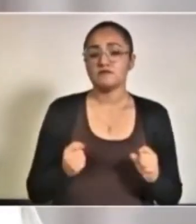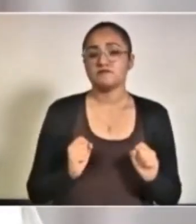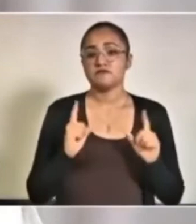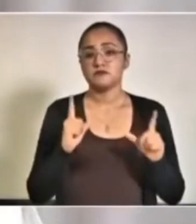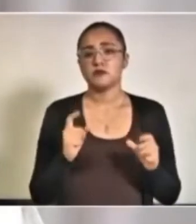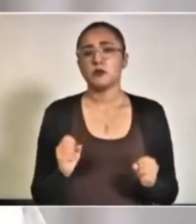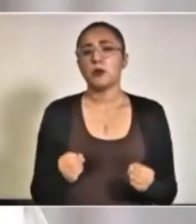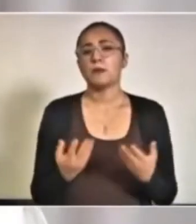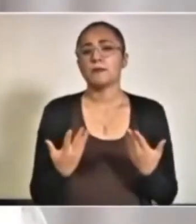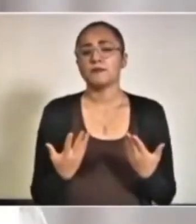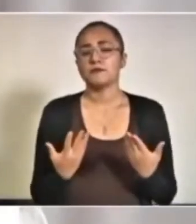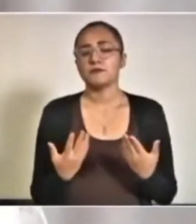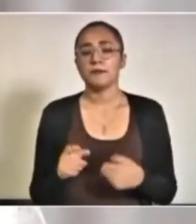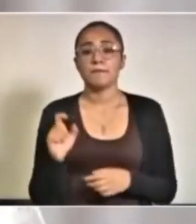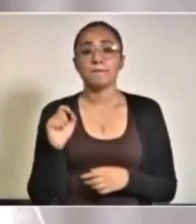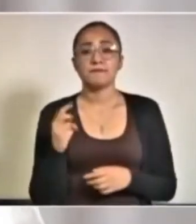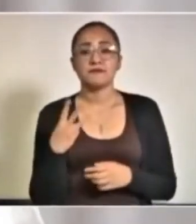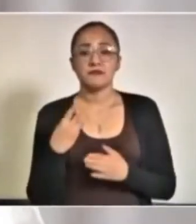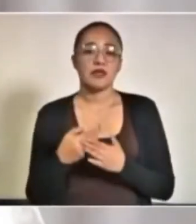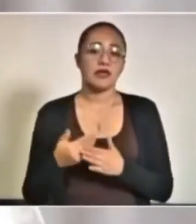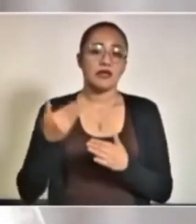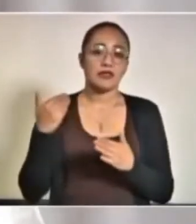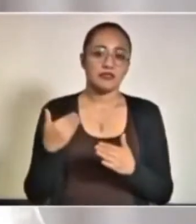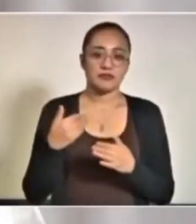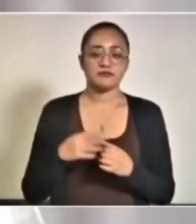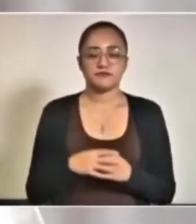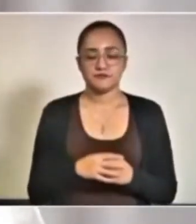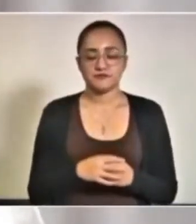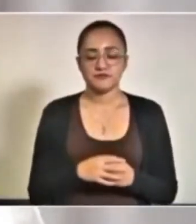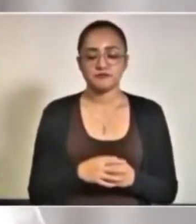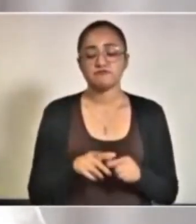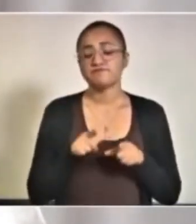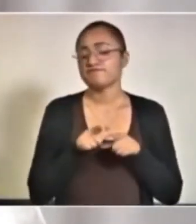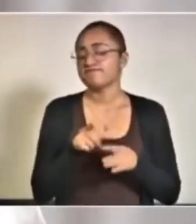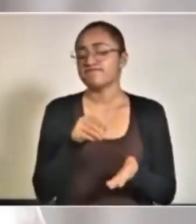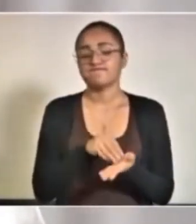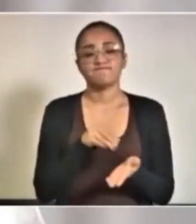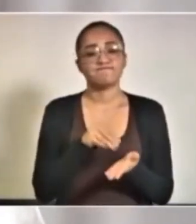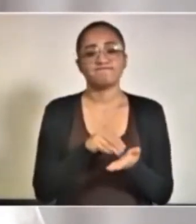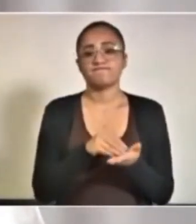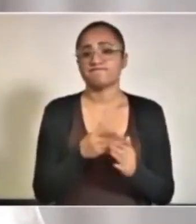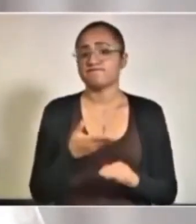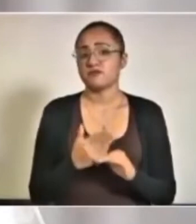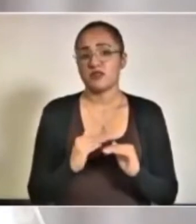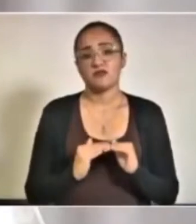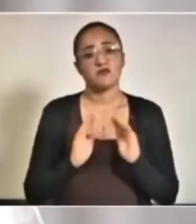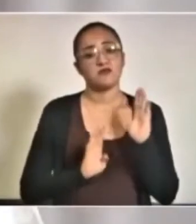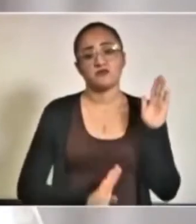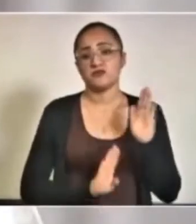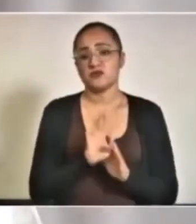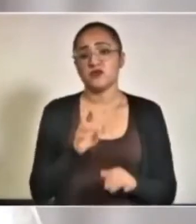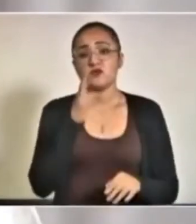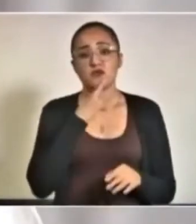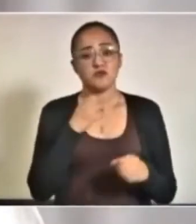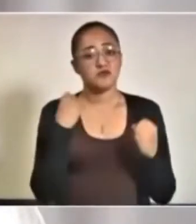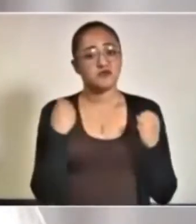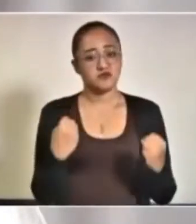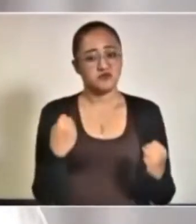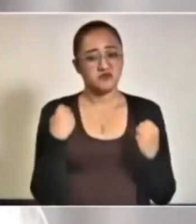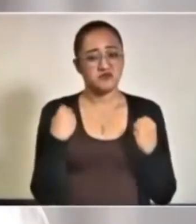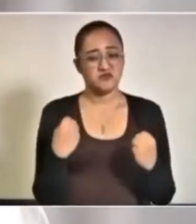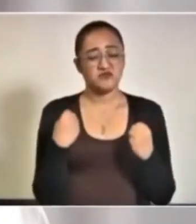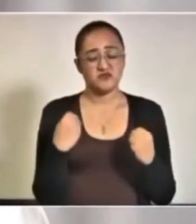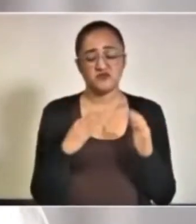cuantos 23 seguimos muy altos en un rojo infierno